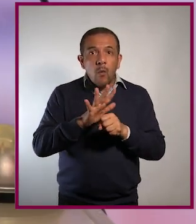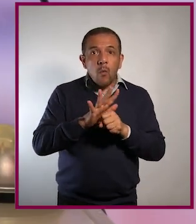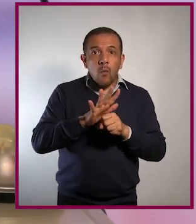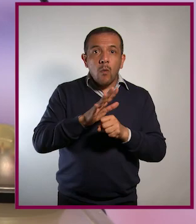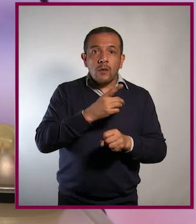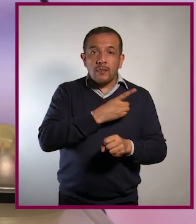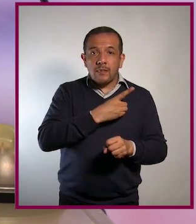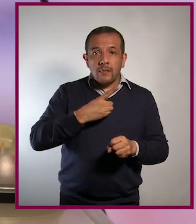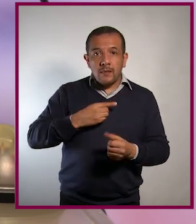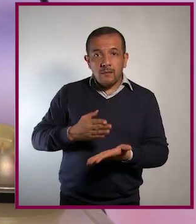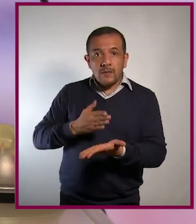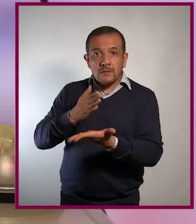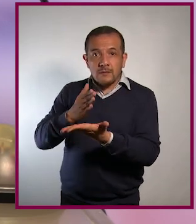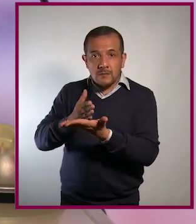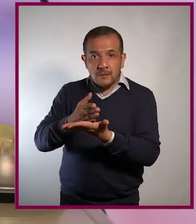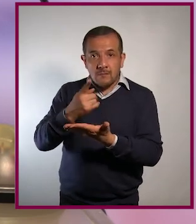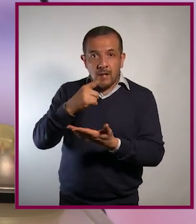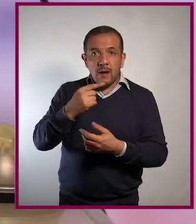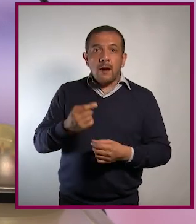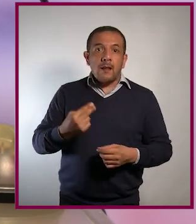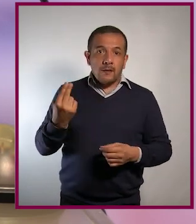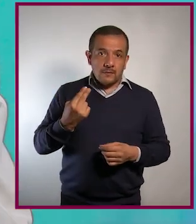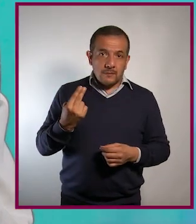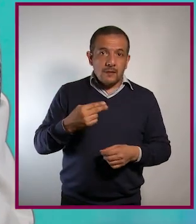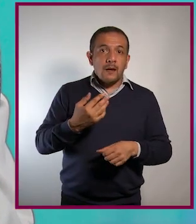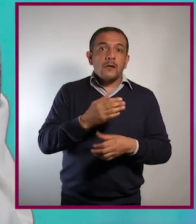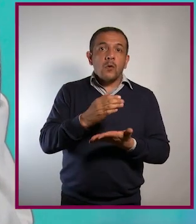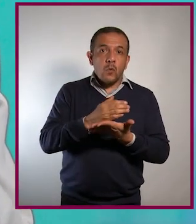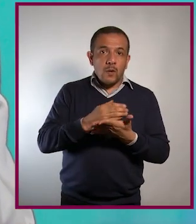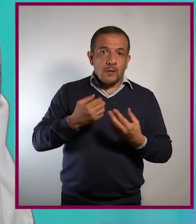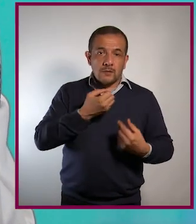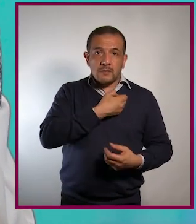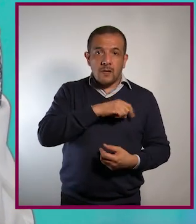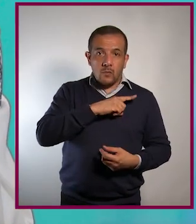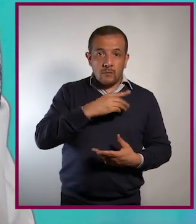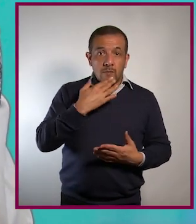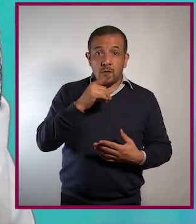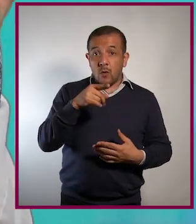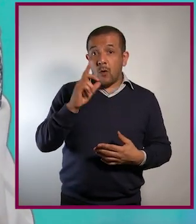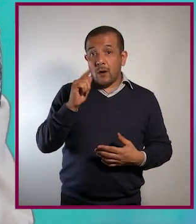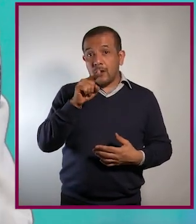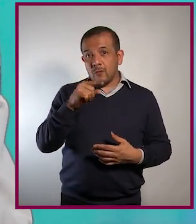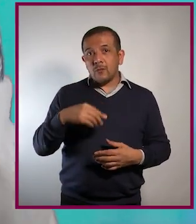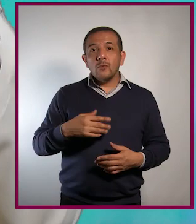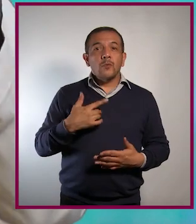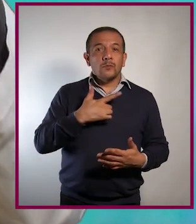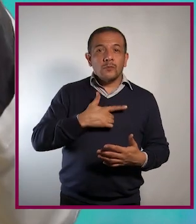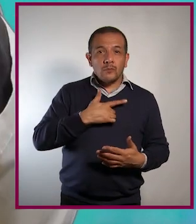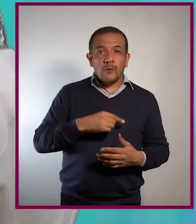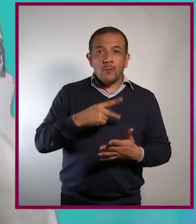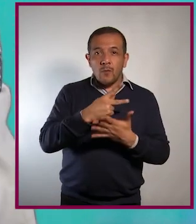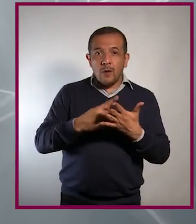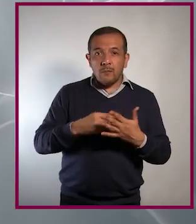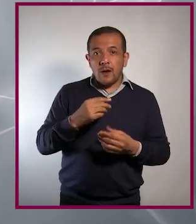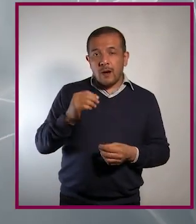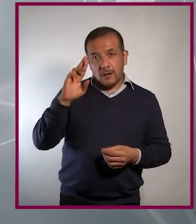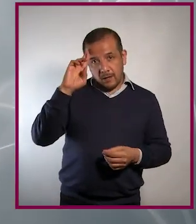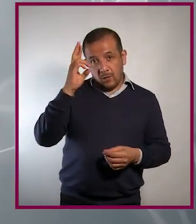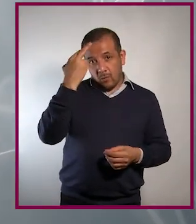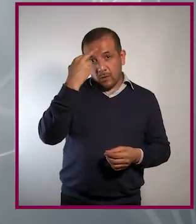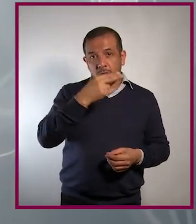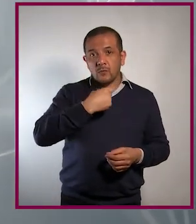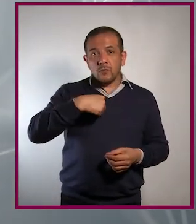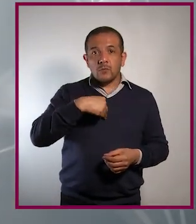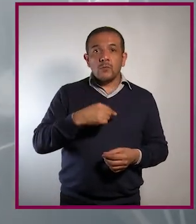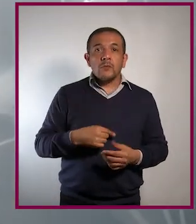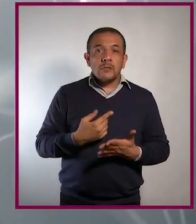de la ciencia médica puedes recurrir cuando sea necesario. Ojalá hayas disfrutado de este programa. Hasta pronto. No olvides